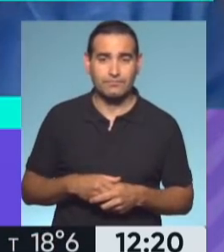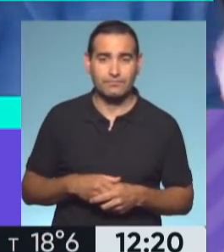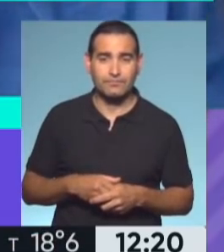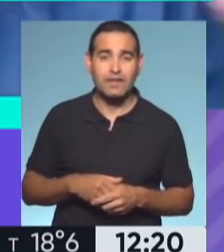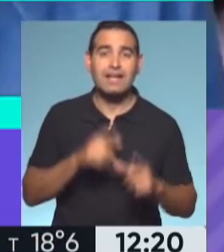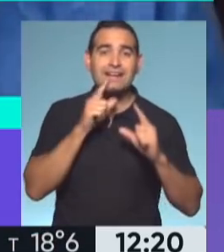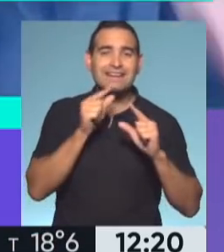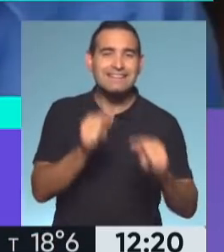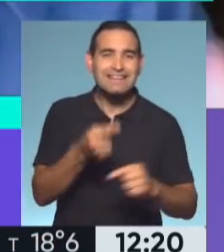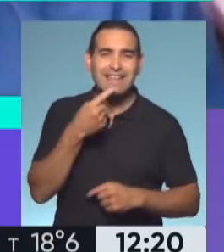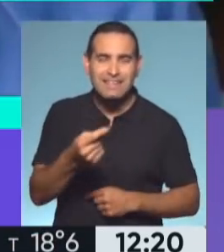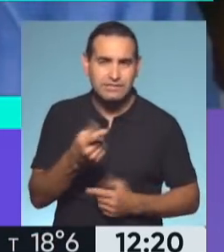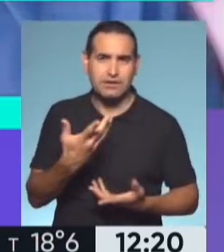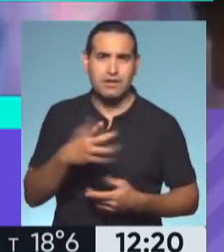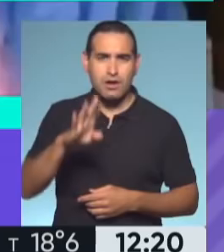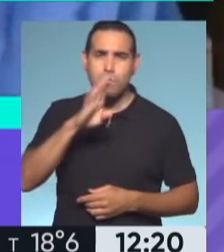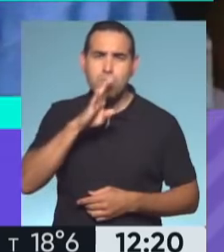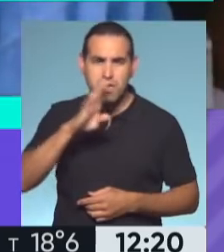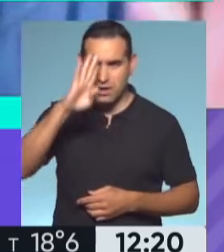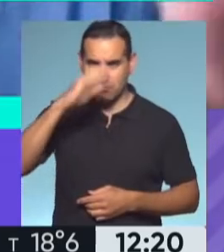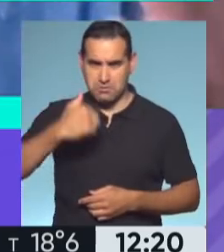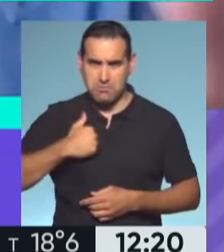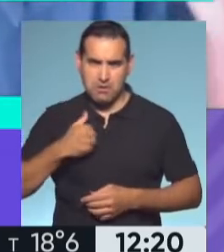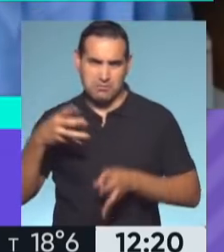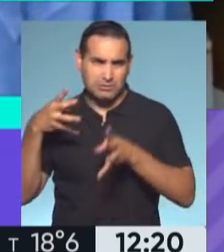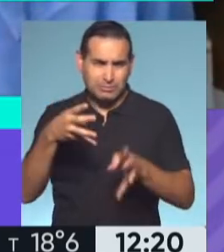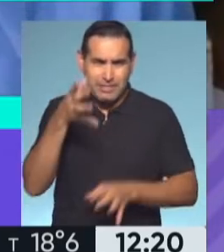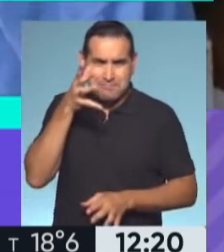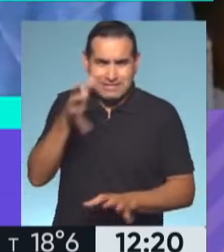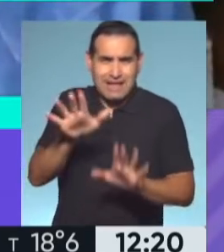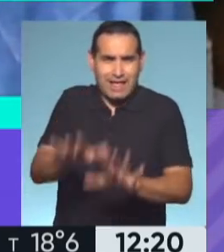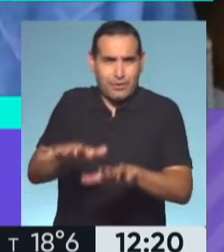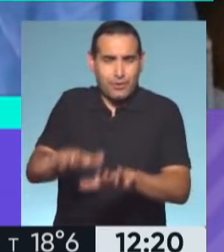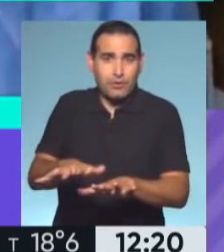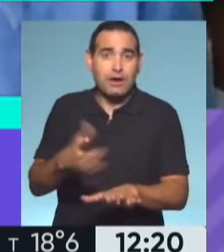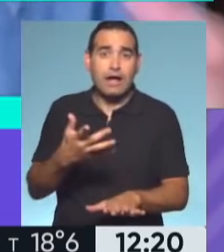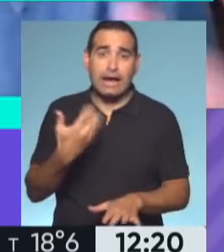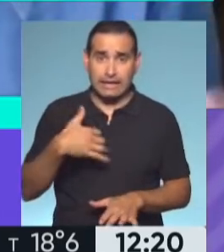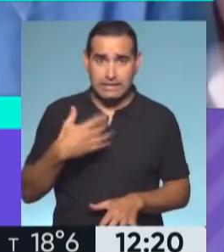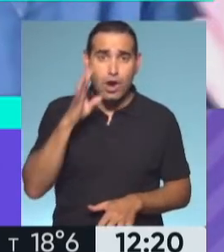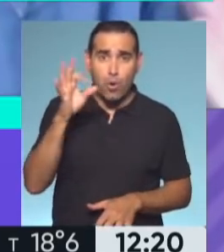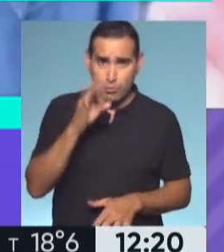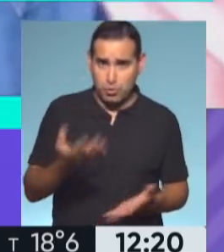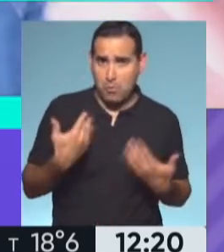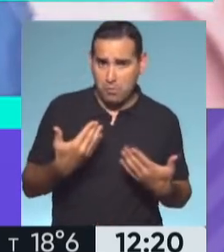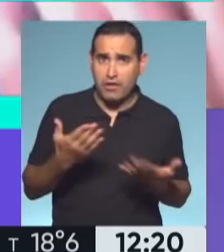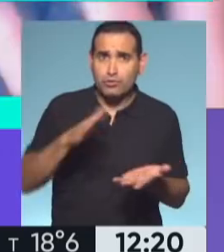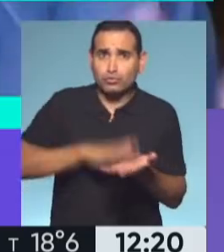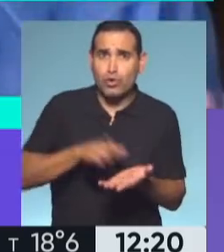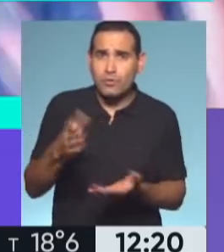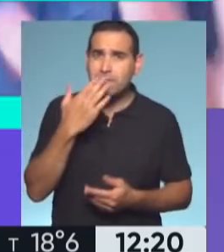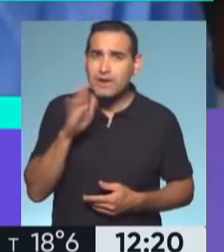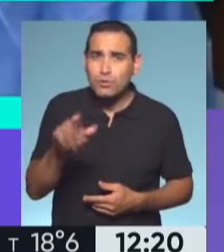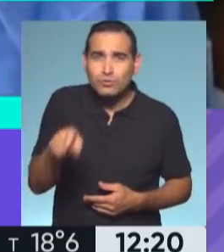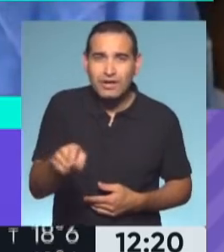critica el uso desproporcionado de la fuerza de Israel en Jerusalén, pero Argentina puede opinar sobre Jerusalén, porque es un lugar muy cercano a